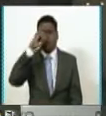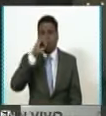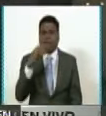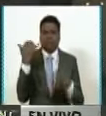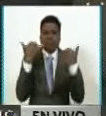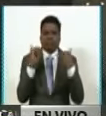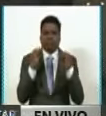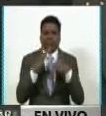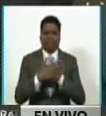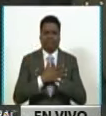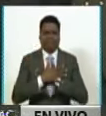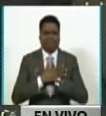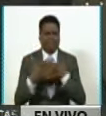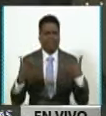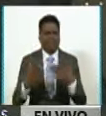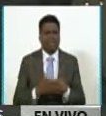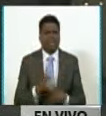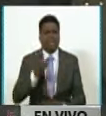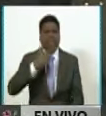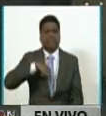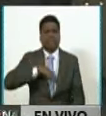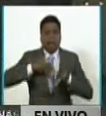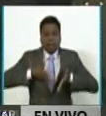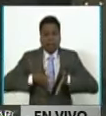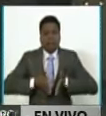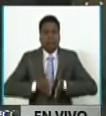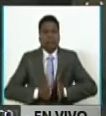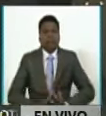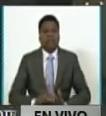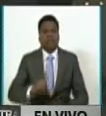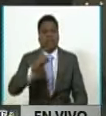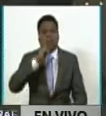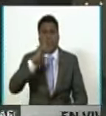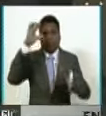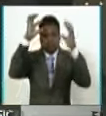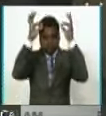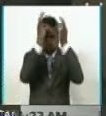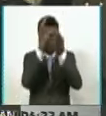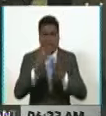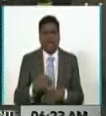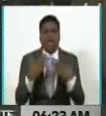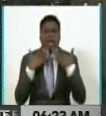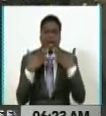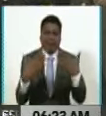del natalicio de nuestro general del pueblo soberano, Ezequiel Zamora. Muchísimas gracias.